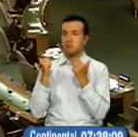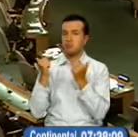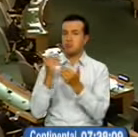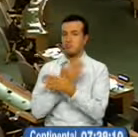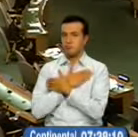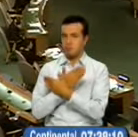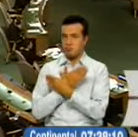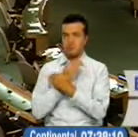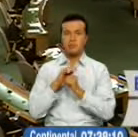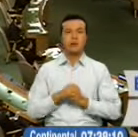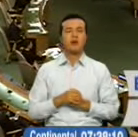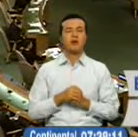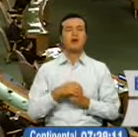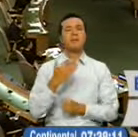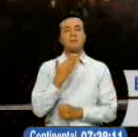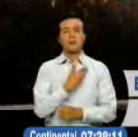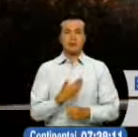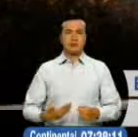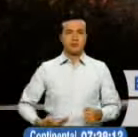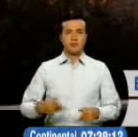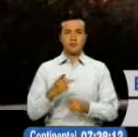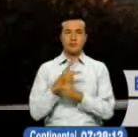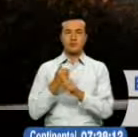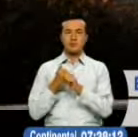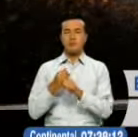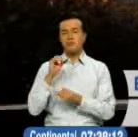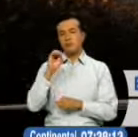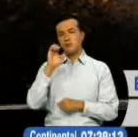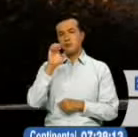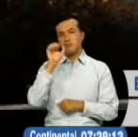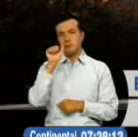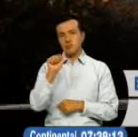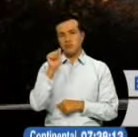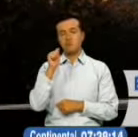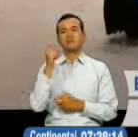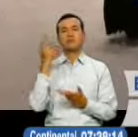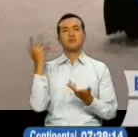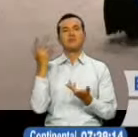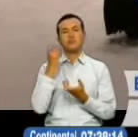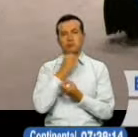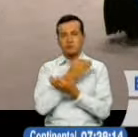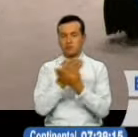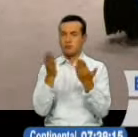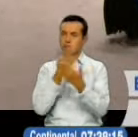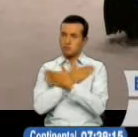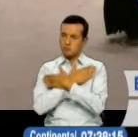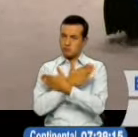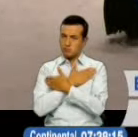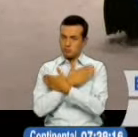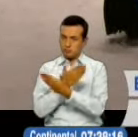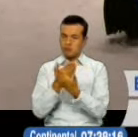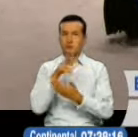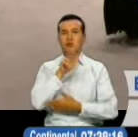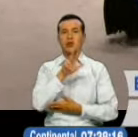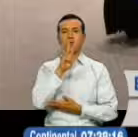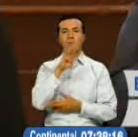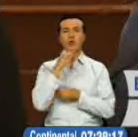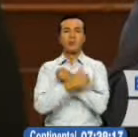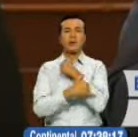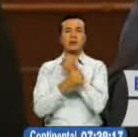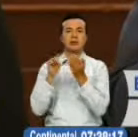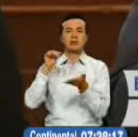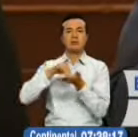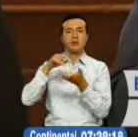Pari Rodríguez, presidente del Consejo Permanente de la Organización de Estados Americanos, OEA, felicitó a nombre de los 34 países miembros